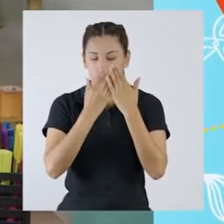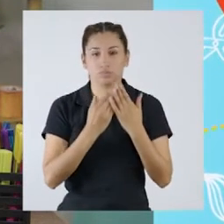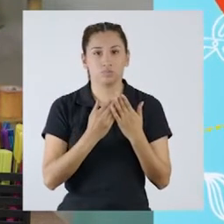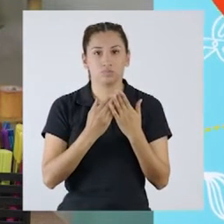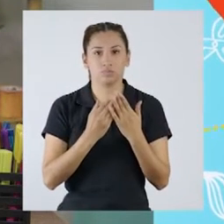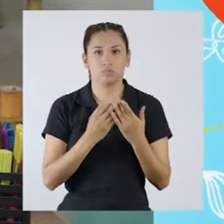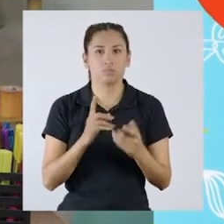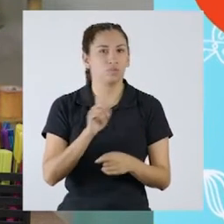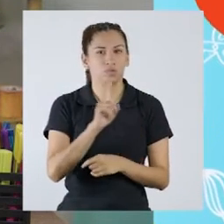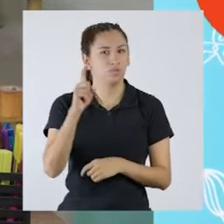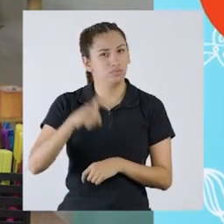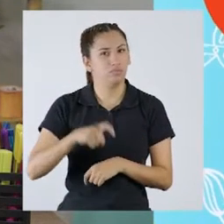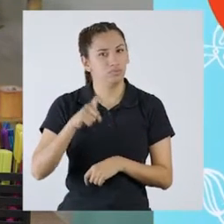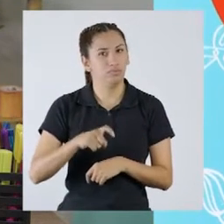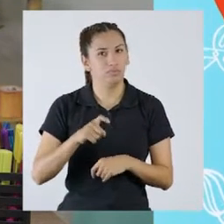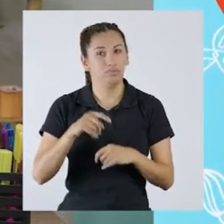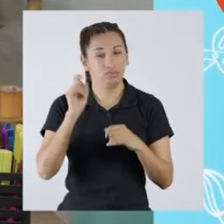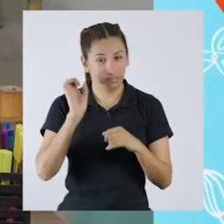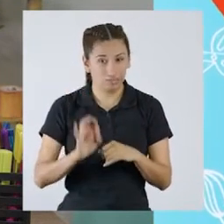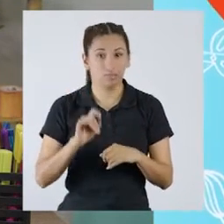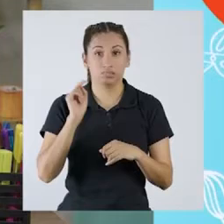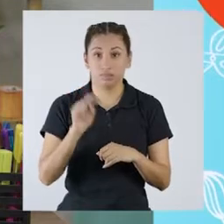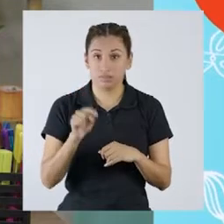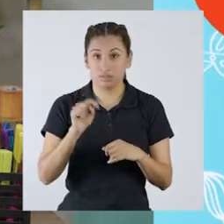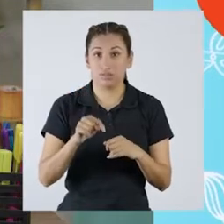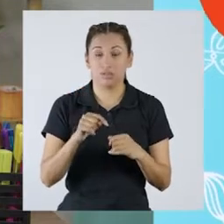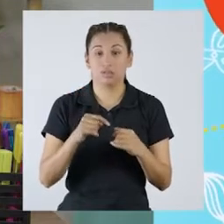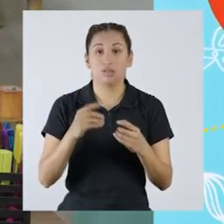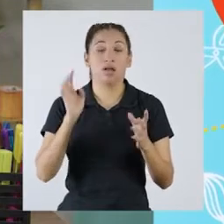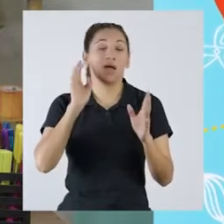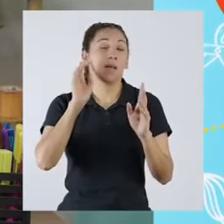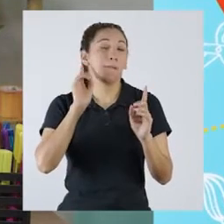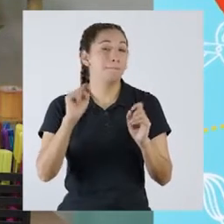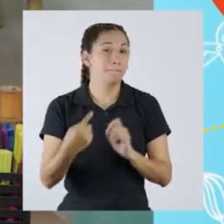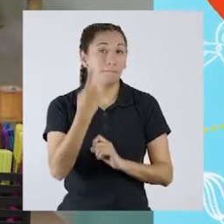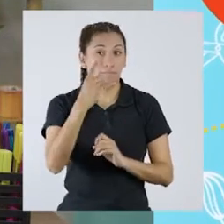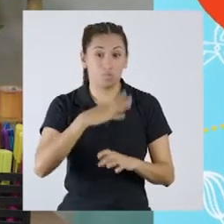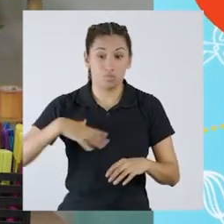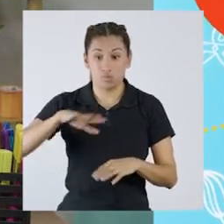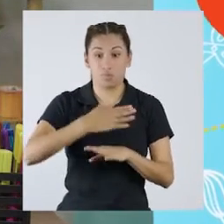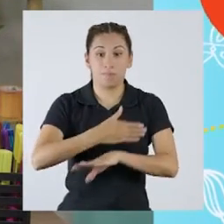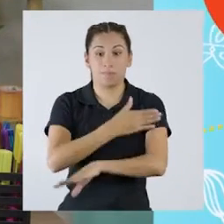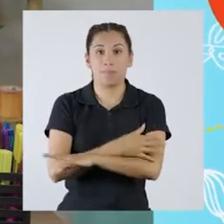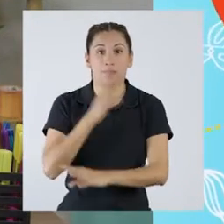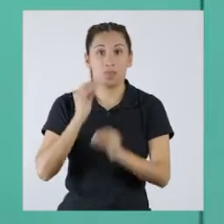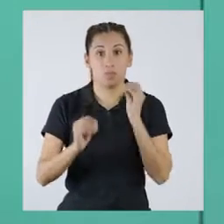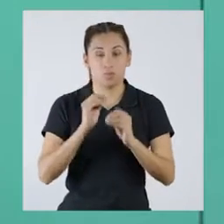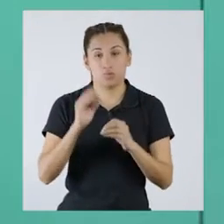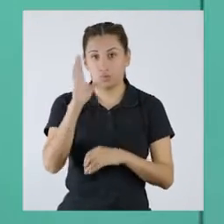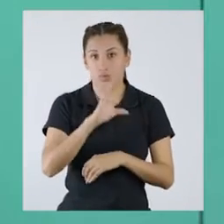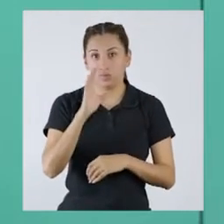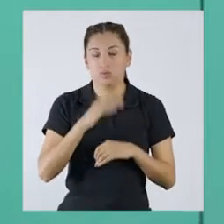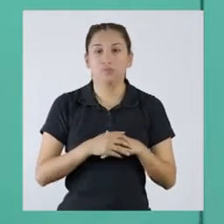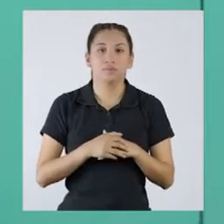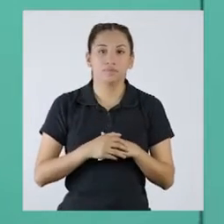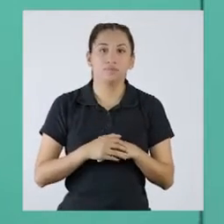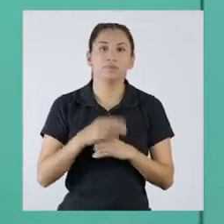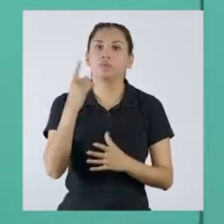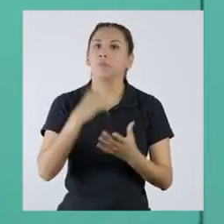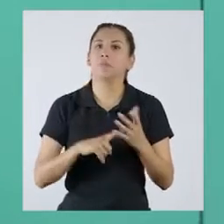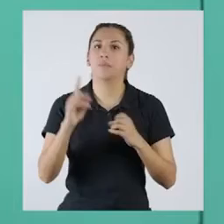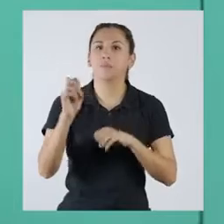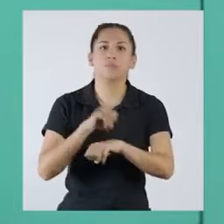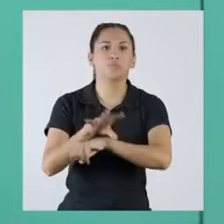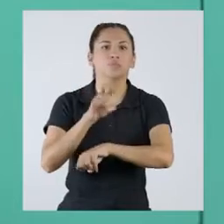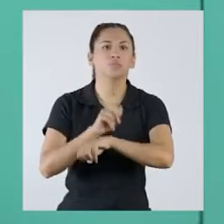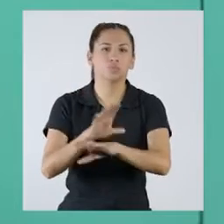que no necesariamente va a ocurrir esto si nosotros llegamos a hacer una intervención, ¿no? ¿Qué recomendaciones debemos